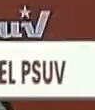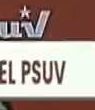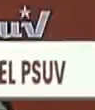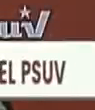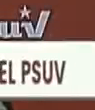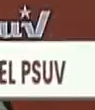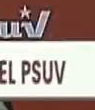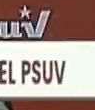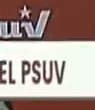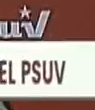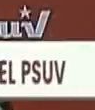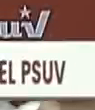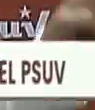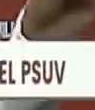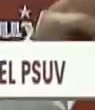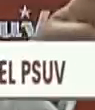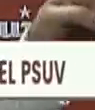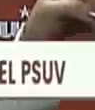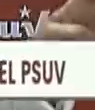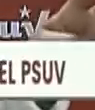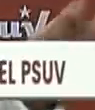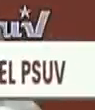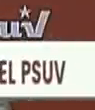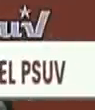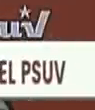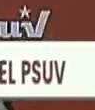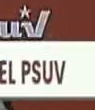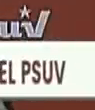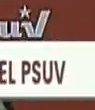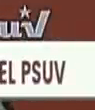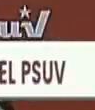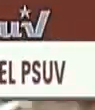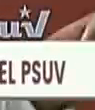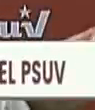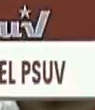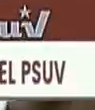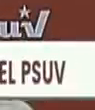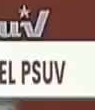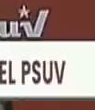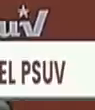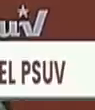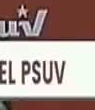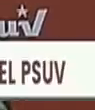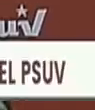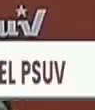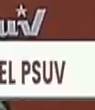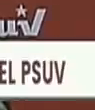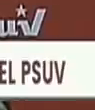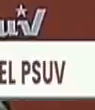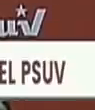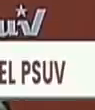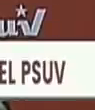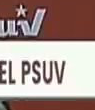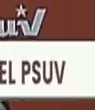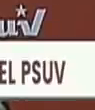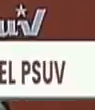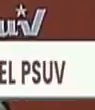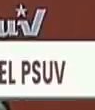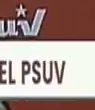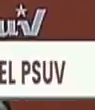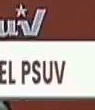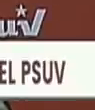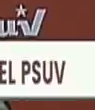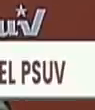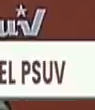quinto Congreso del Partido Socialista Unido de Venezuela y el cuarto Congreso de la JP Sud. Los detalles los ofrece el primer vicepresidente del